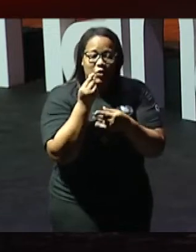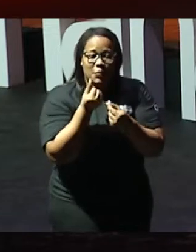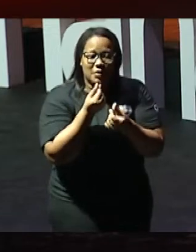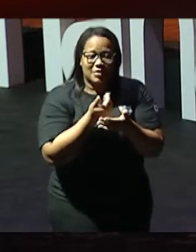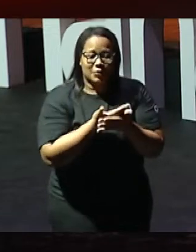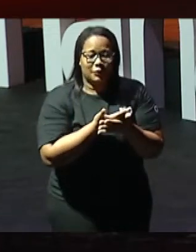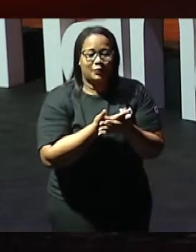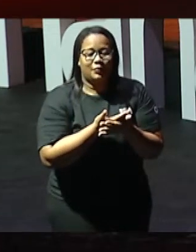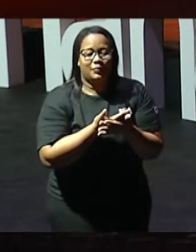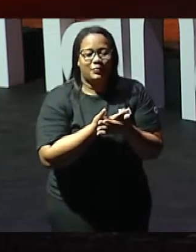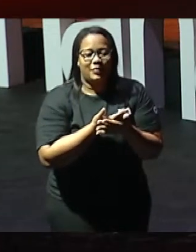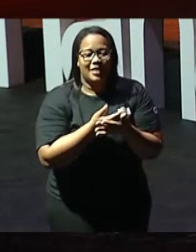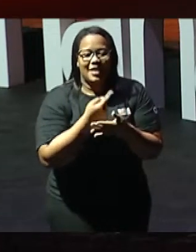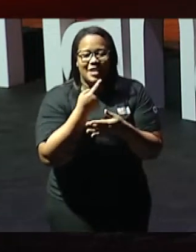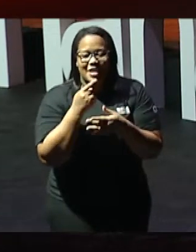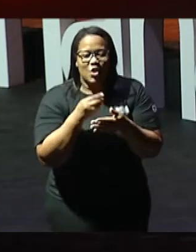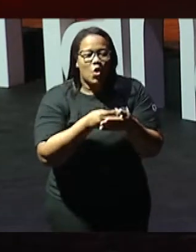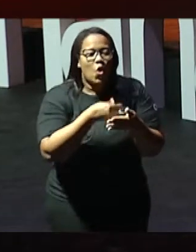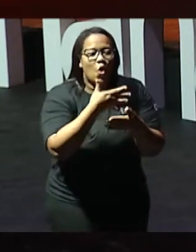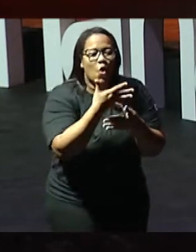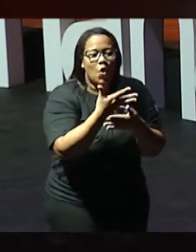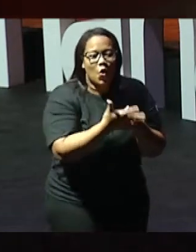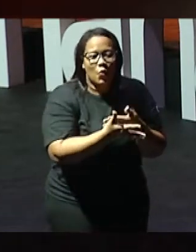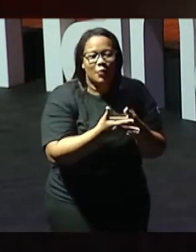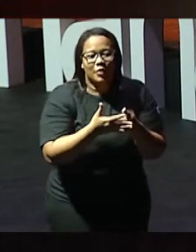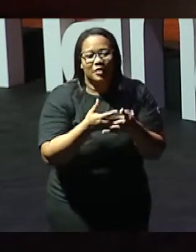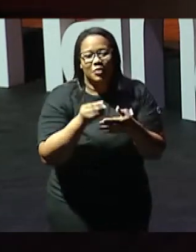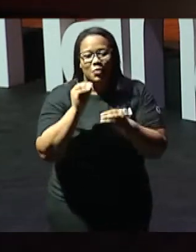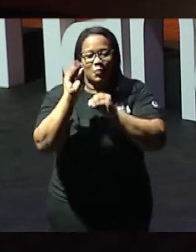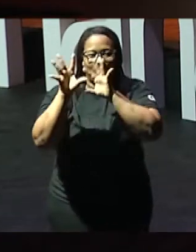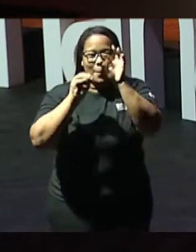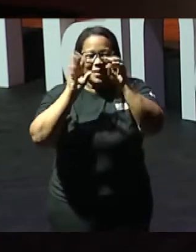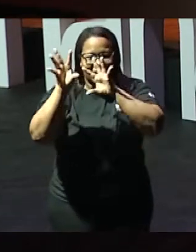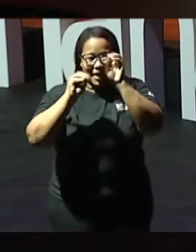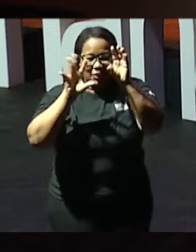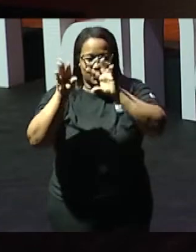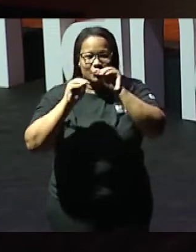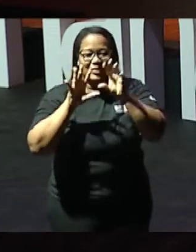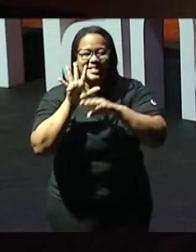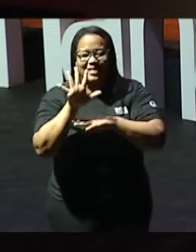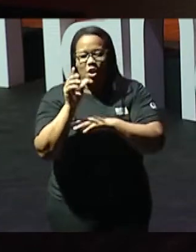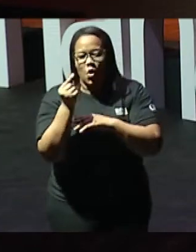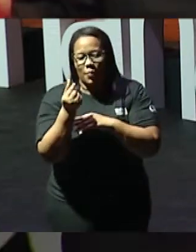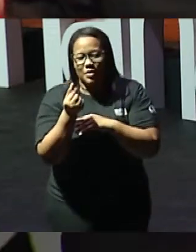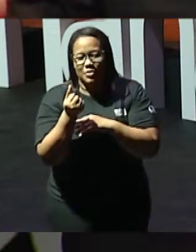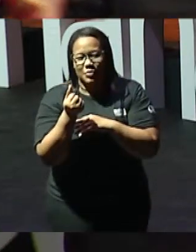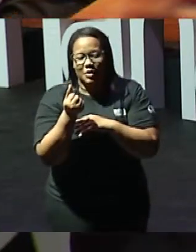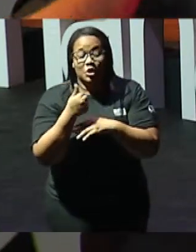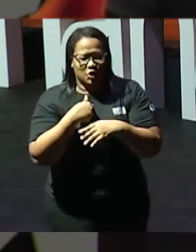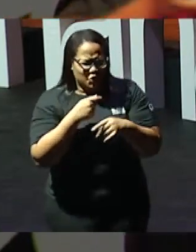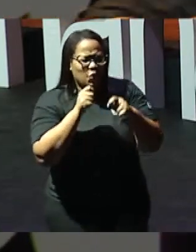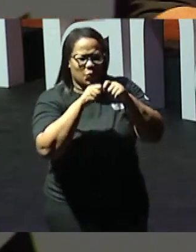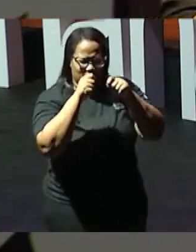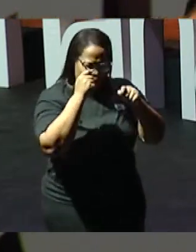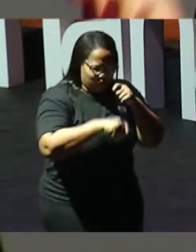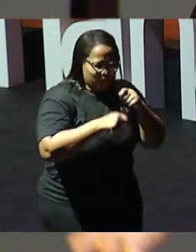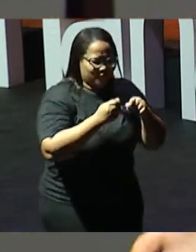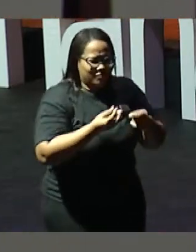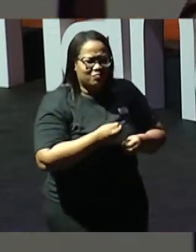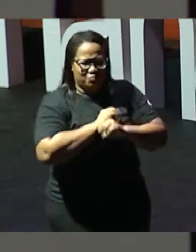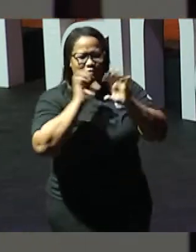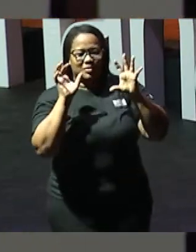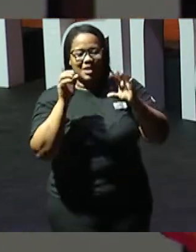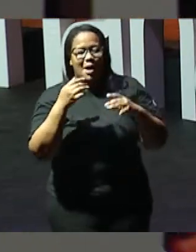oficial que como un petardo rojo y yo lo que quería era verlo trotar o sea me